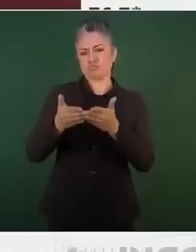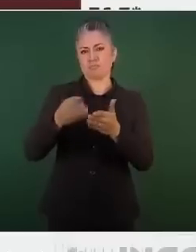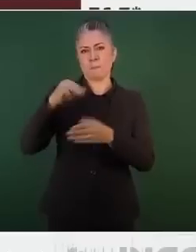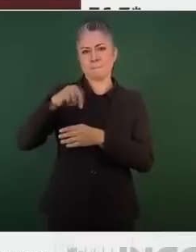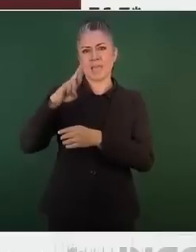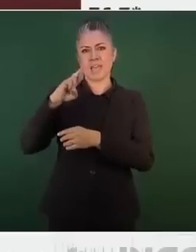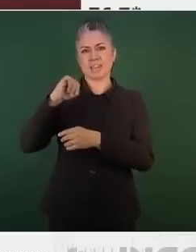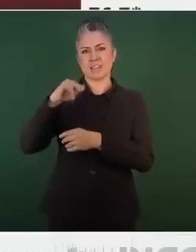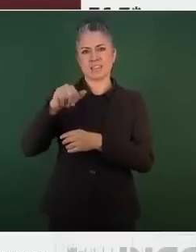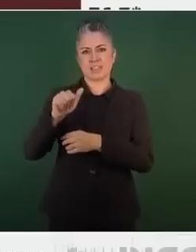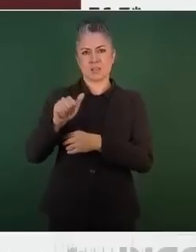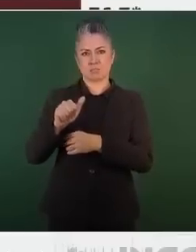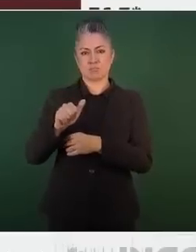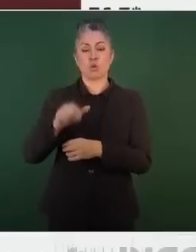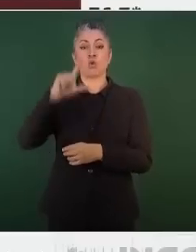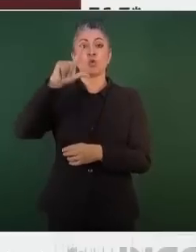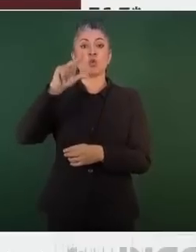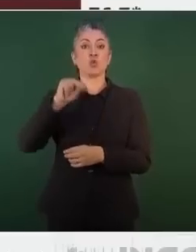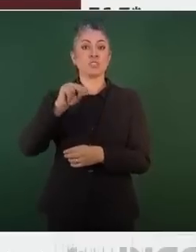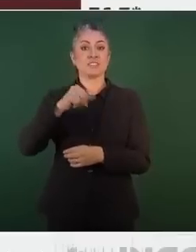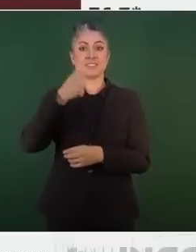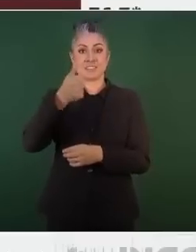86.5,